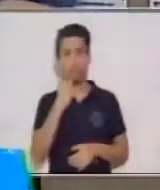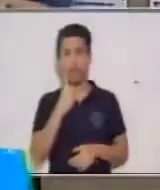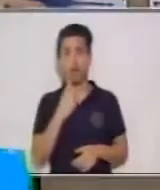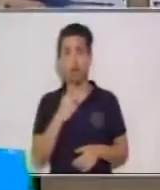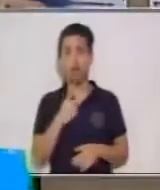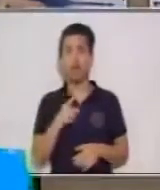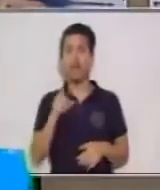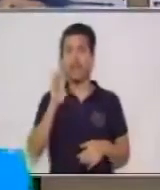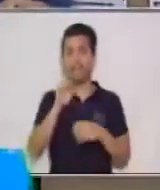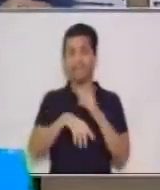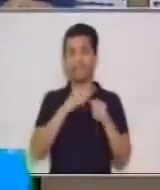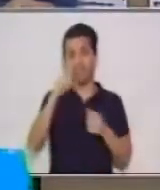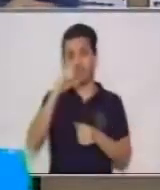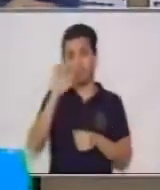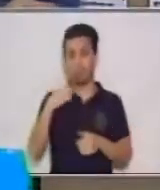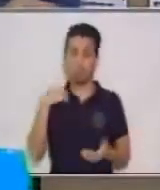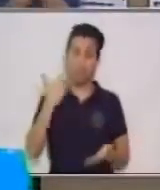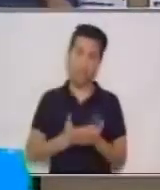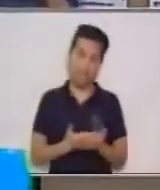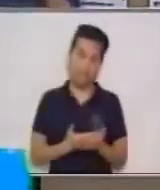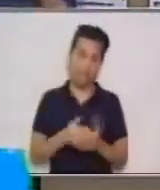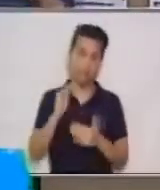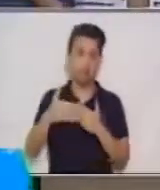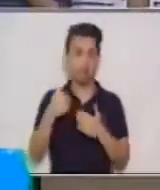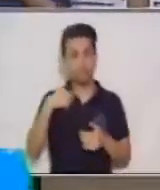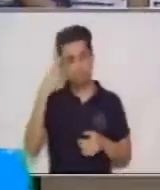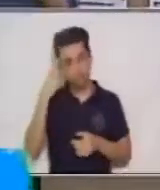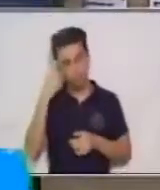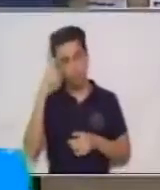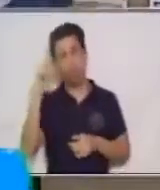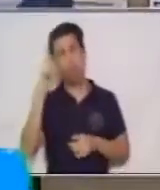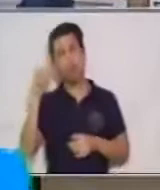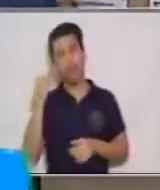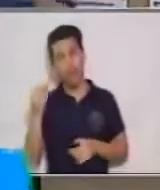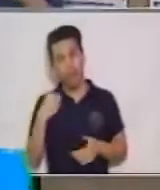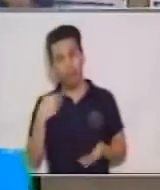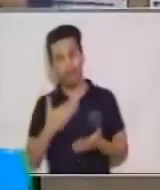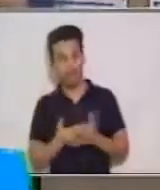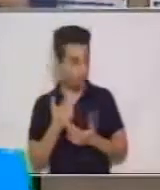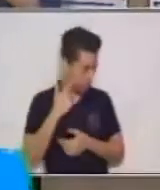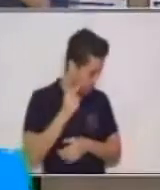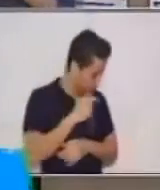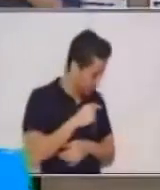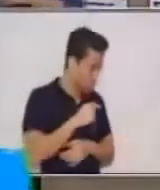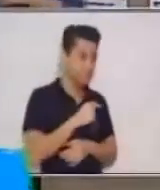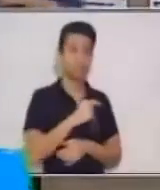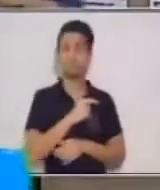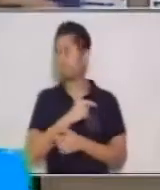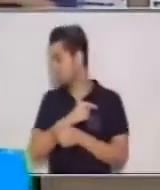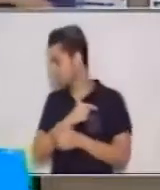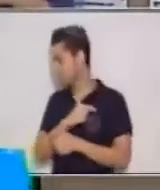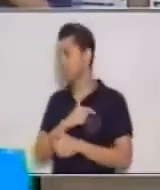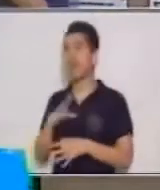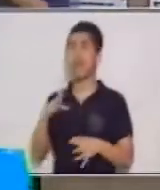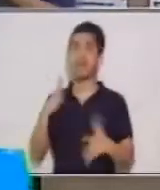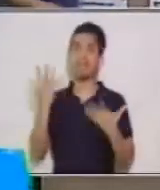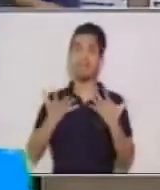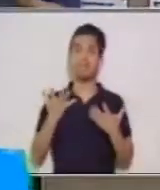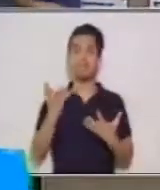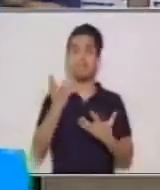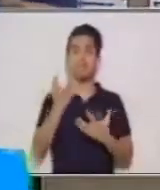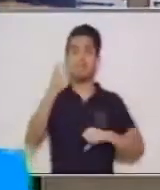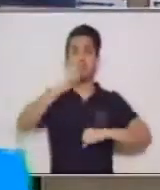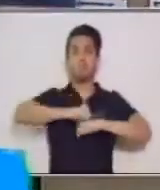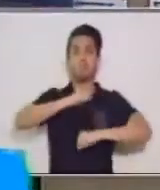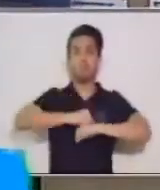caíste. Y después piensas en la causa. ¿Por qué razón me caí? Volteas a ver y te puedes dar cuenta que en algún lugar había una piedra o algún lugar en